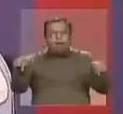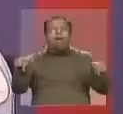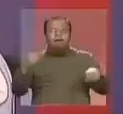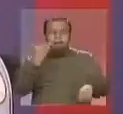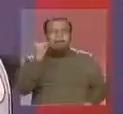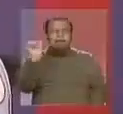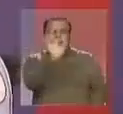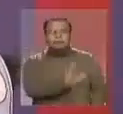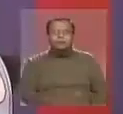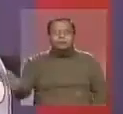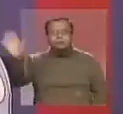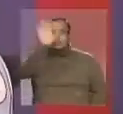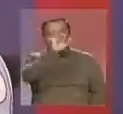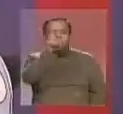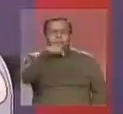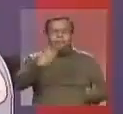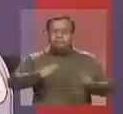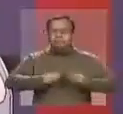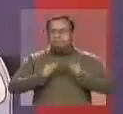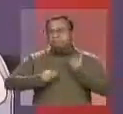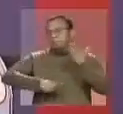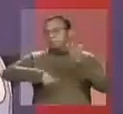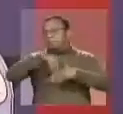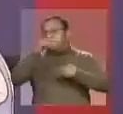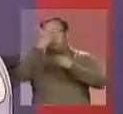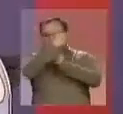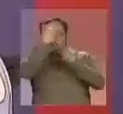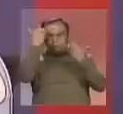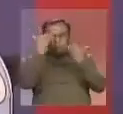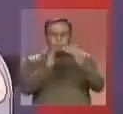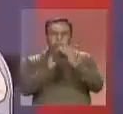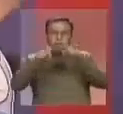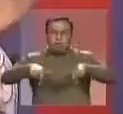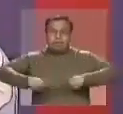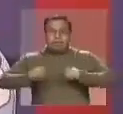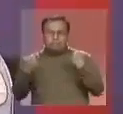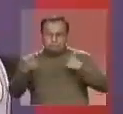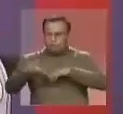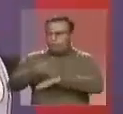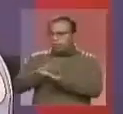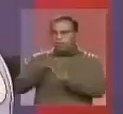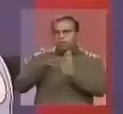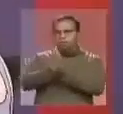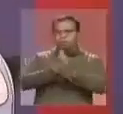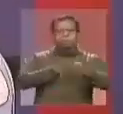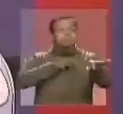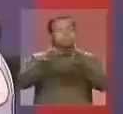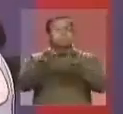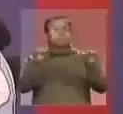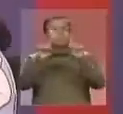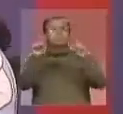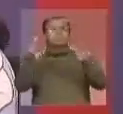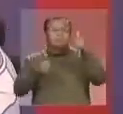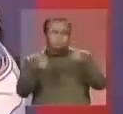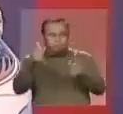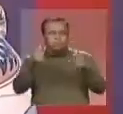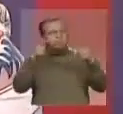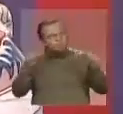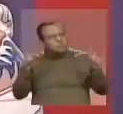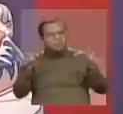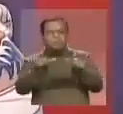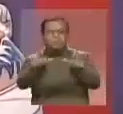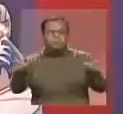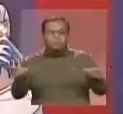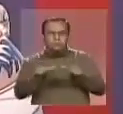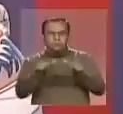ha sido esas zonas donde más se ha vivido el conflicto armado, y en ciudades como Bogotá, como ya muy bien lo explicamos, esos